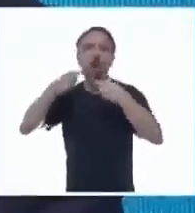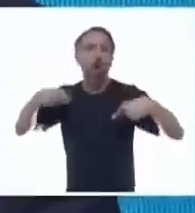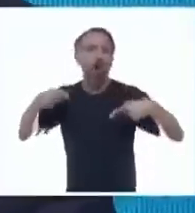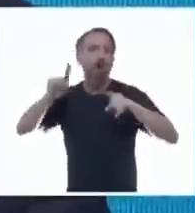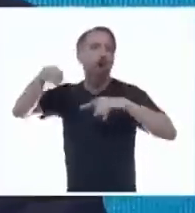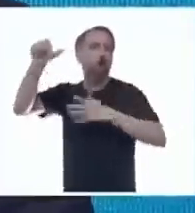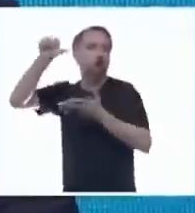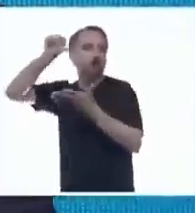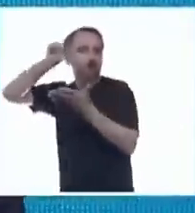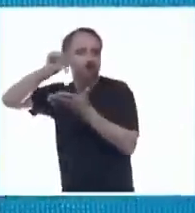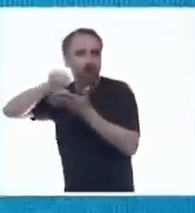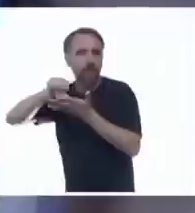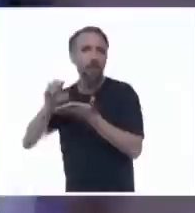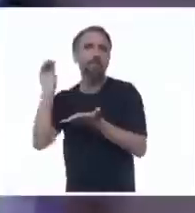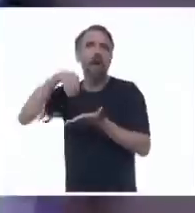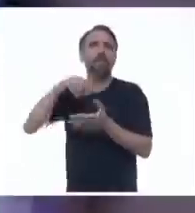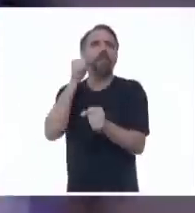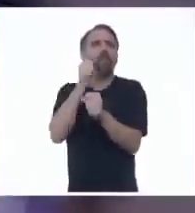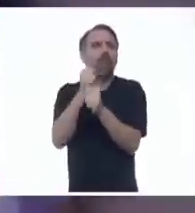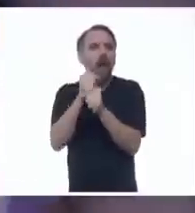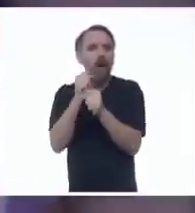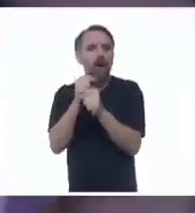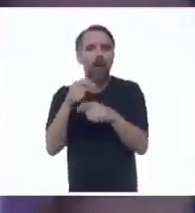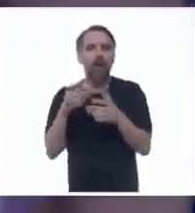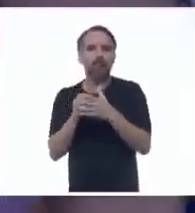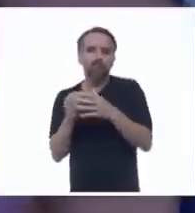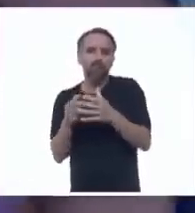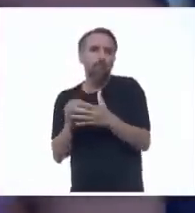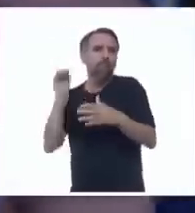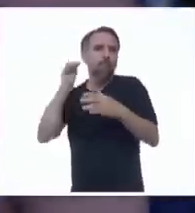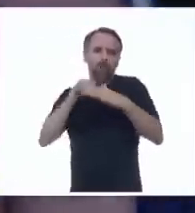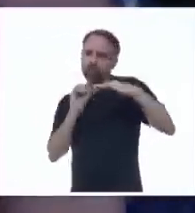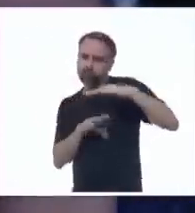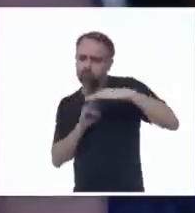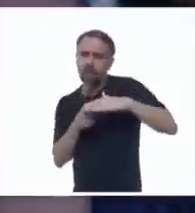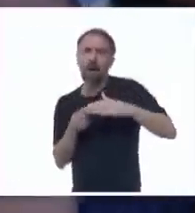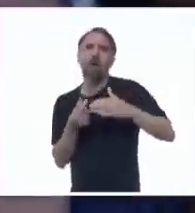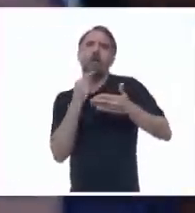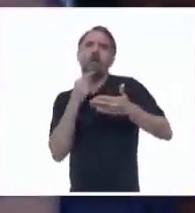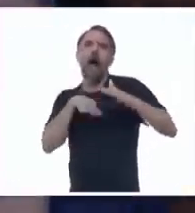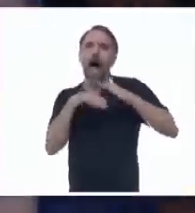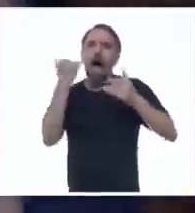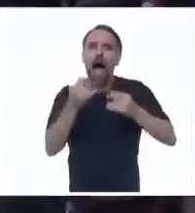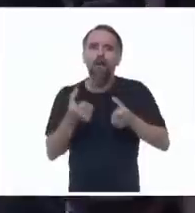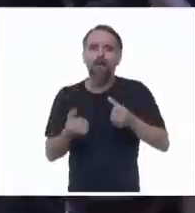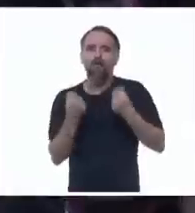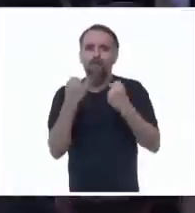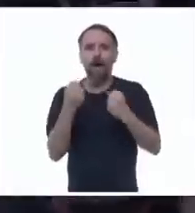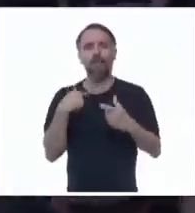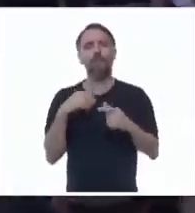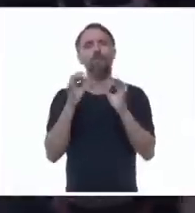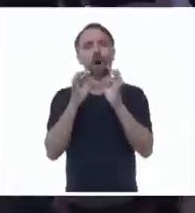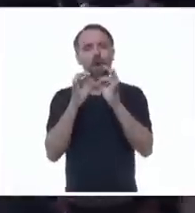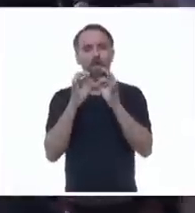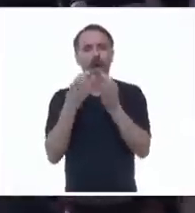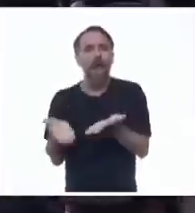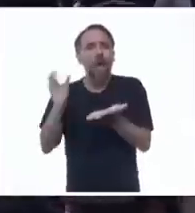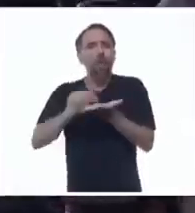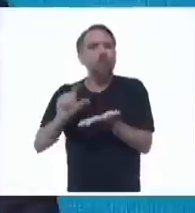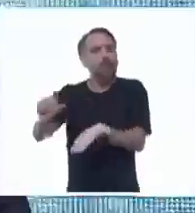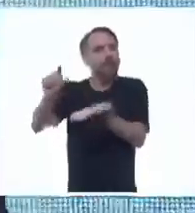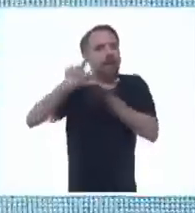para fortalecer sus reservas, para consolidar su moneda, para recuperar el crédito